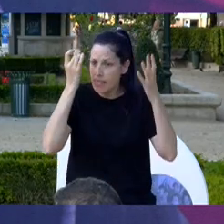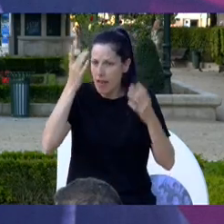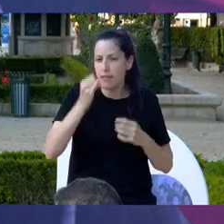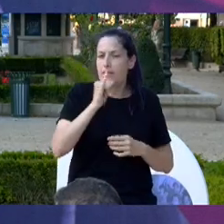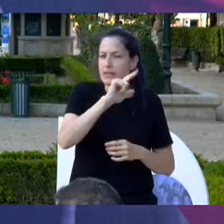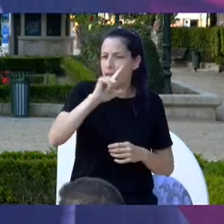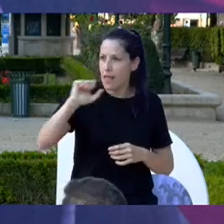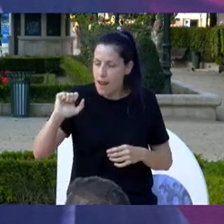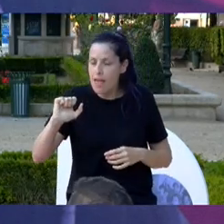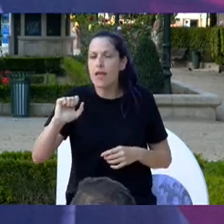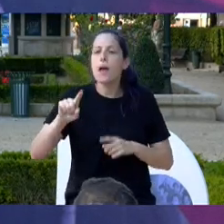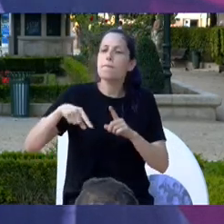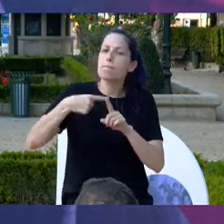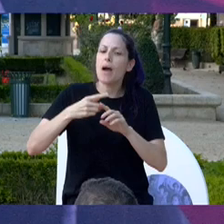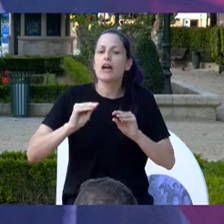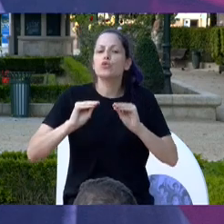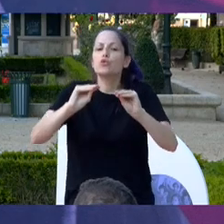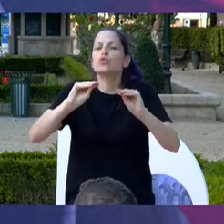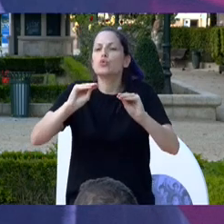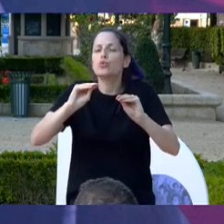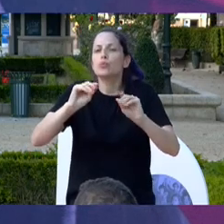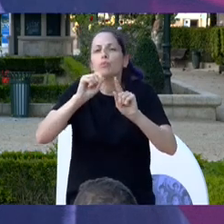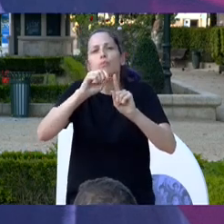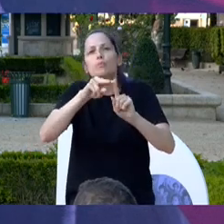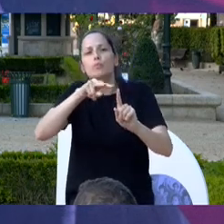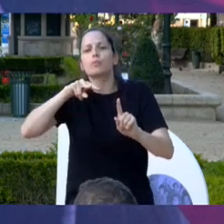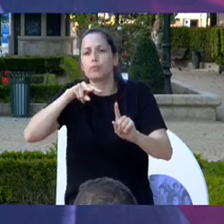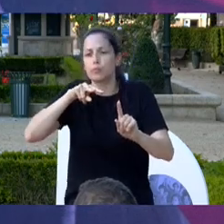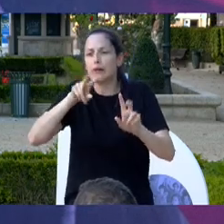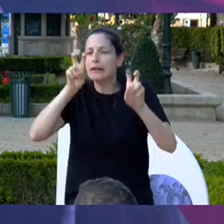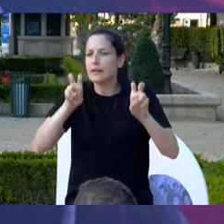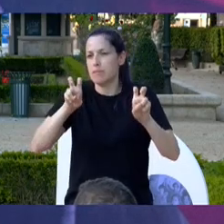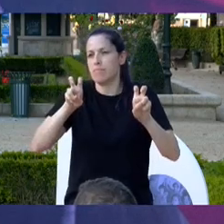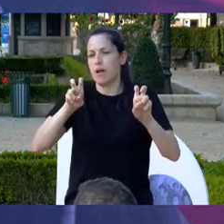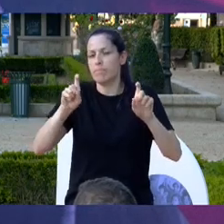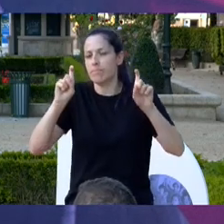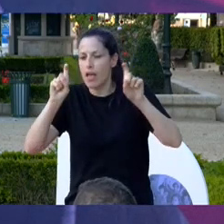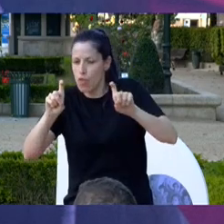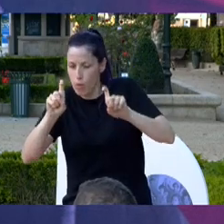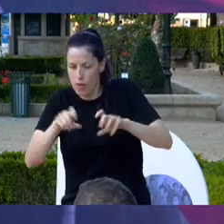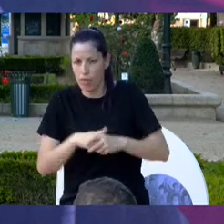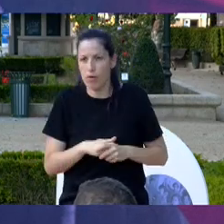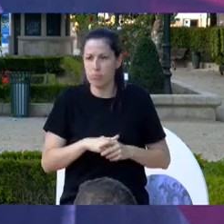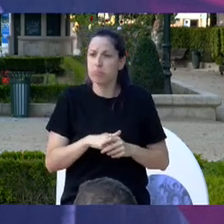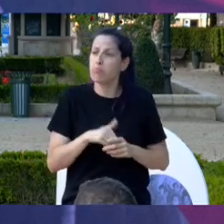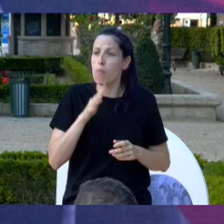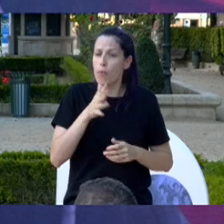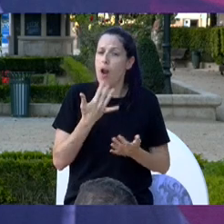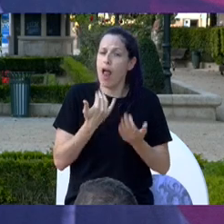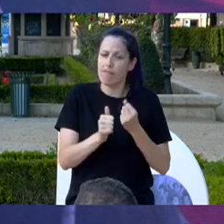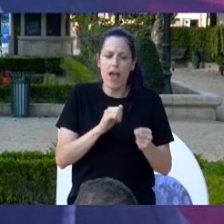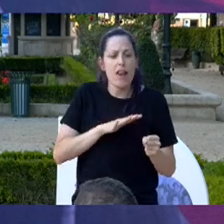ILE, senón tamén os seus preceptos, a súa visión do ensino, que logo veremos que vai a ter moita repercusión na